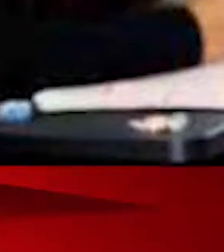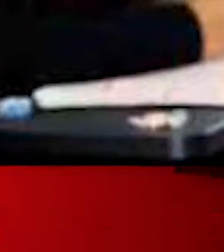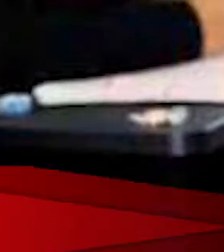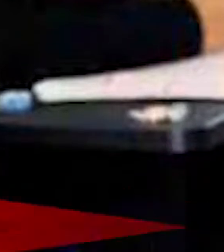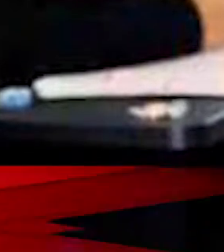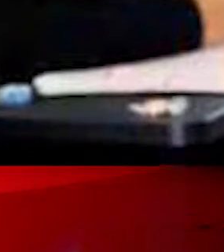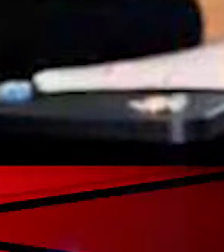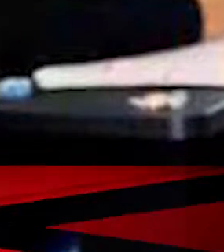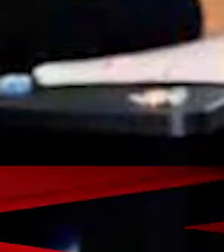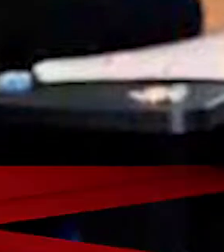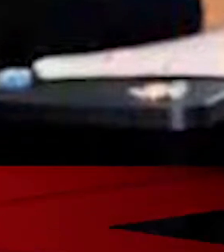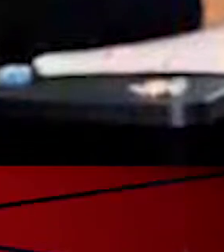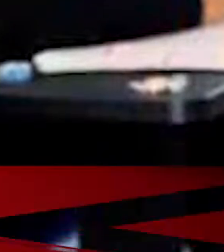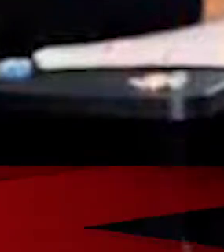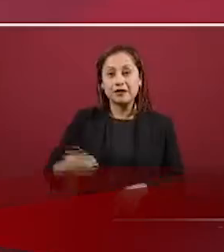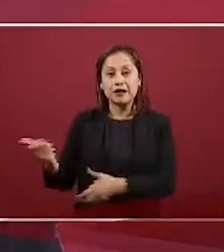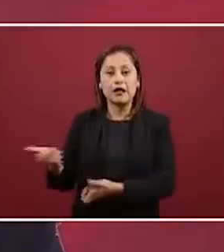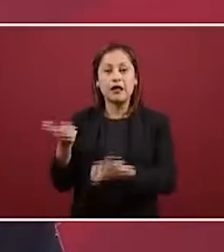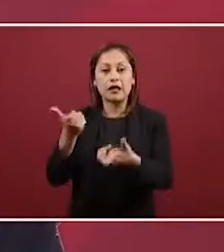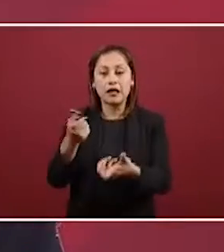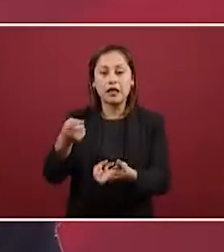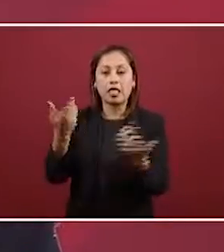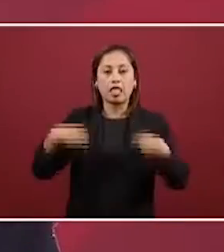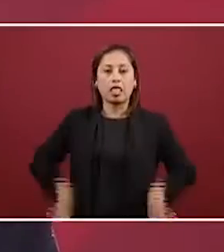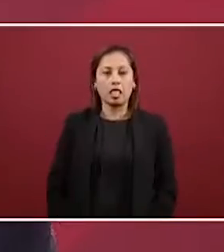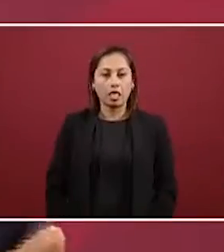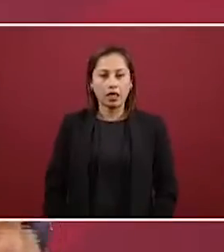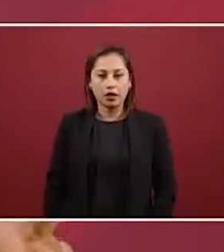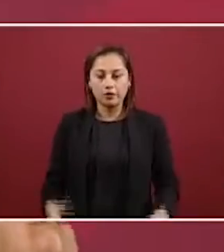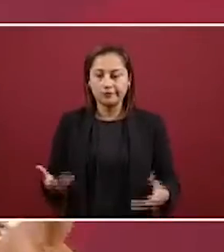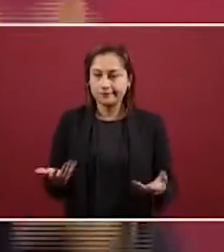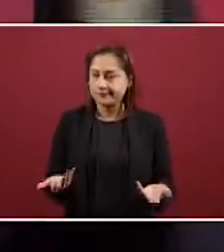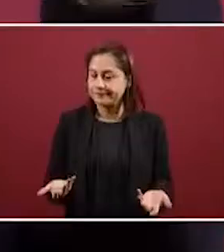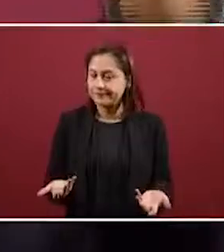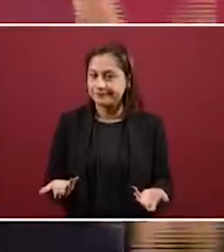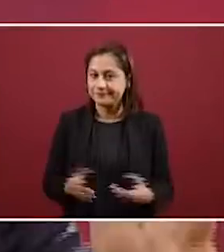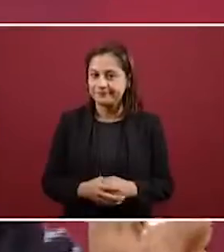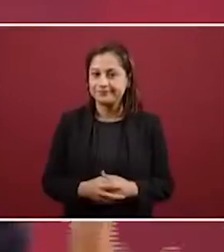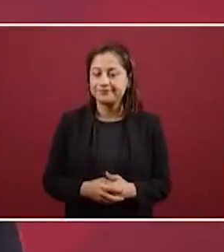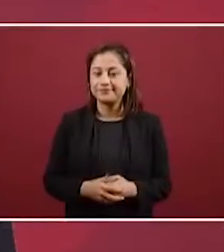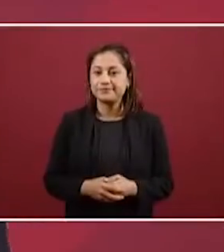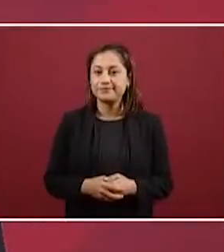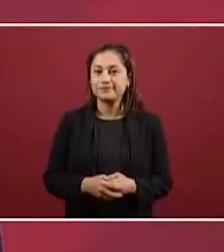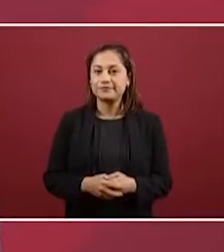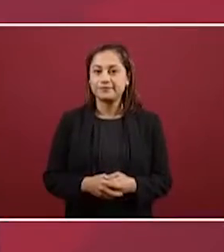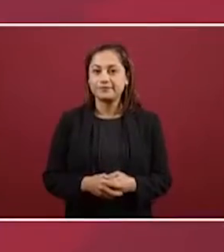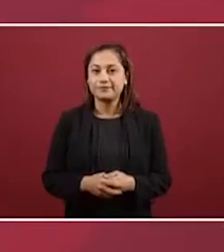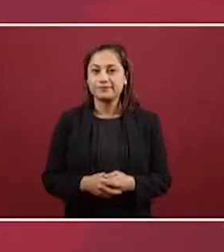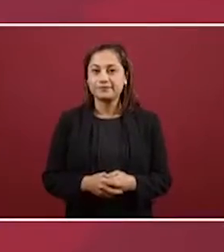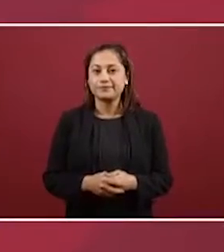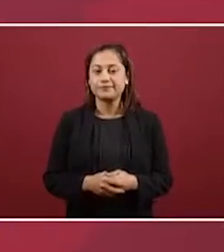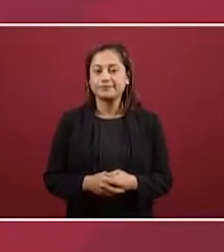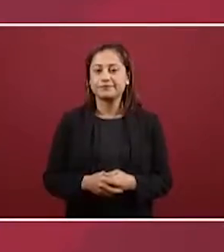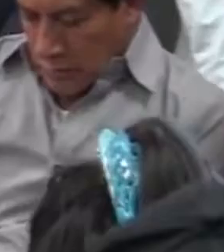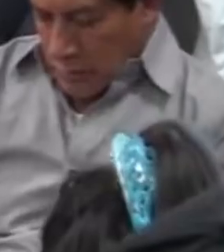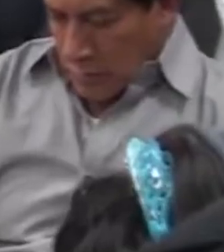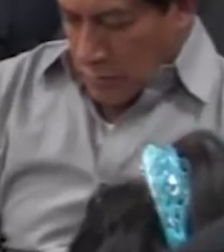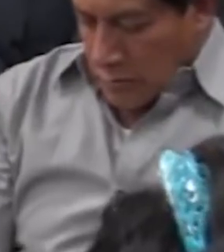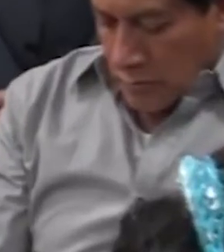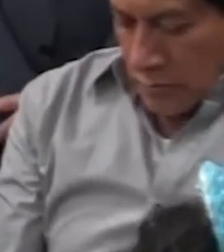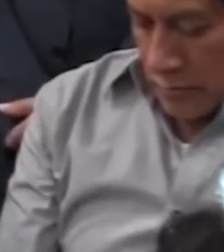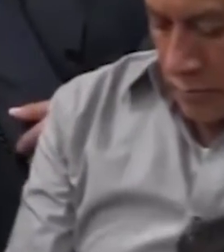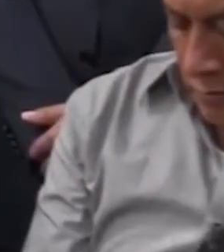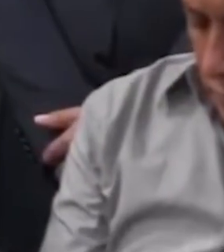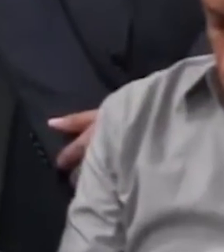logren su pleno funcionamiento por ello indicó que desde hace 15 días en reunión con su gabinete giró instrucciones a los funcionarios federales para